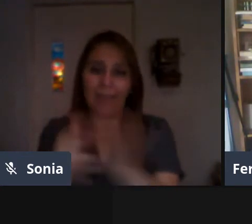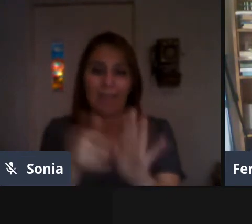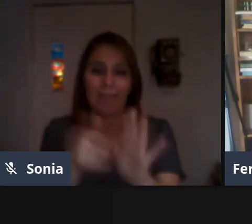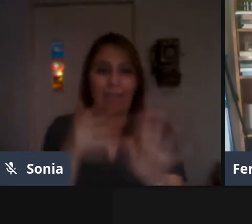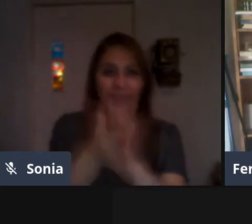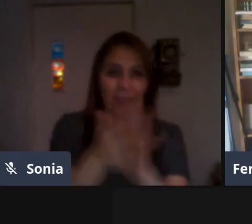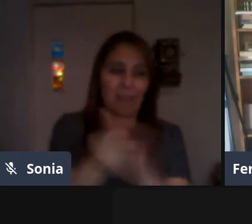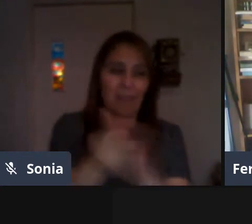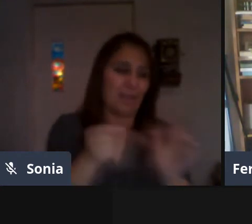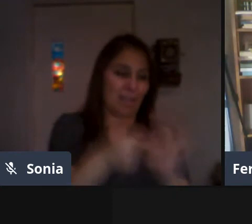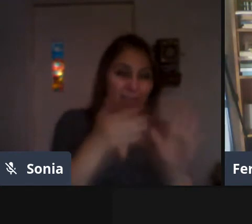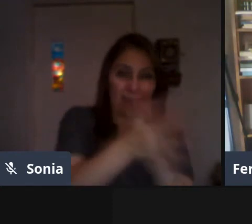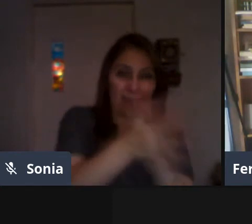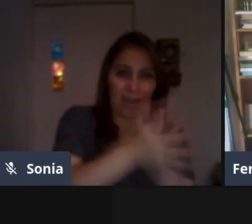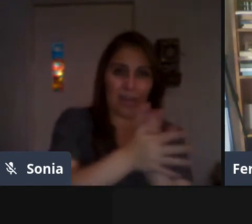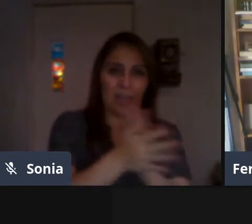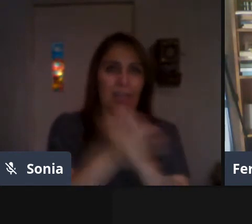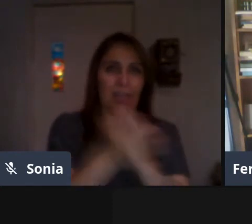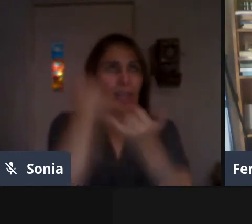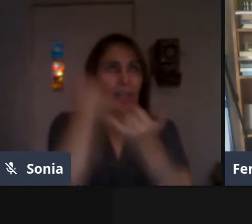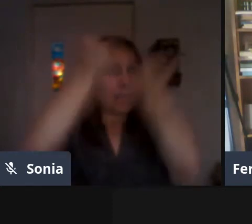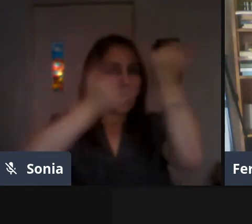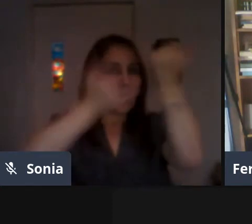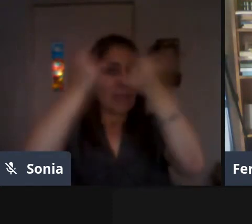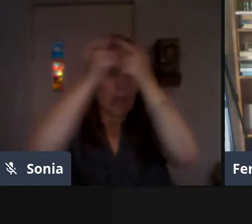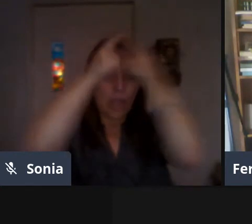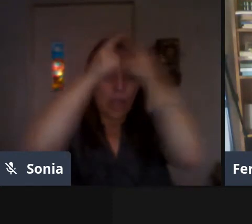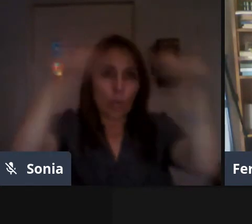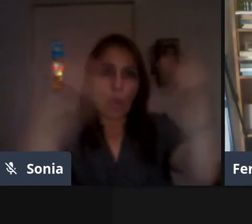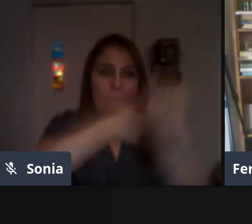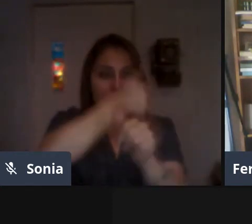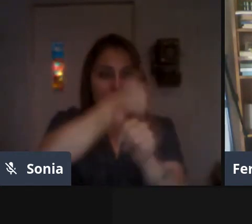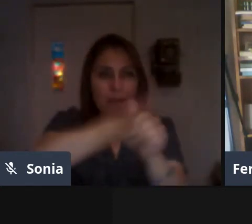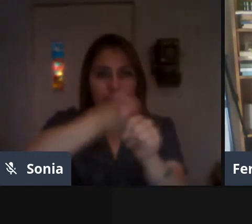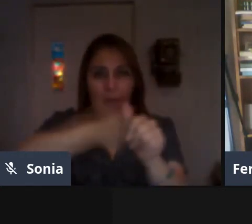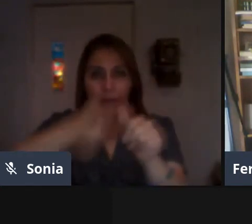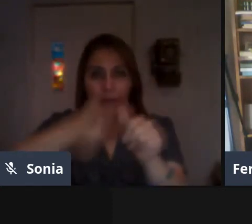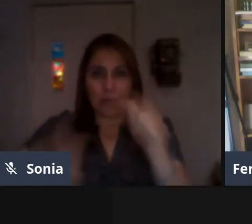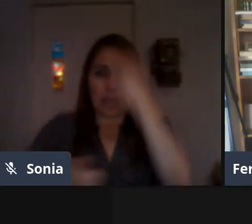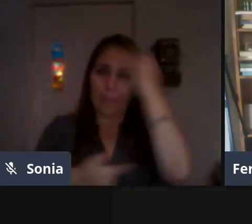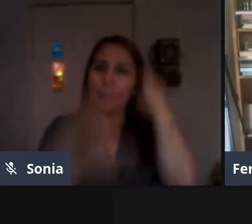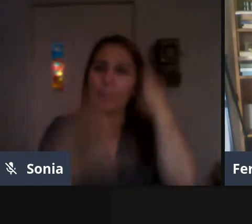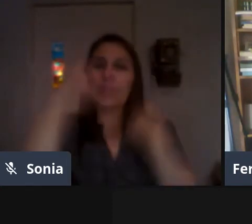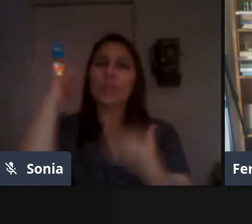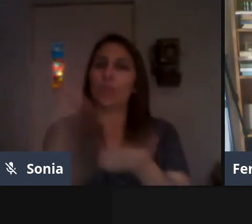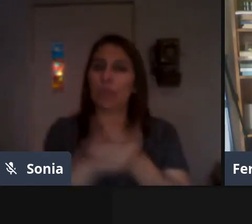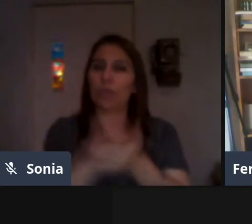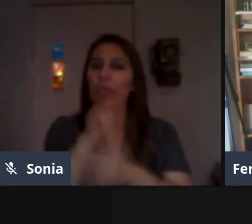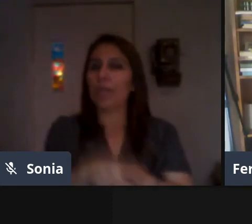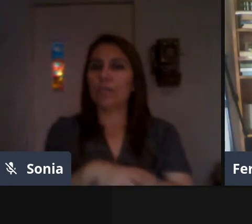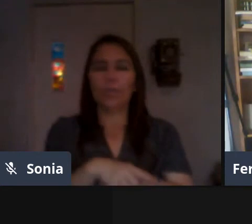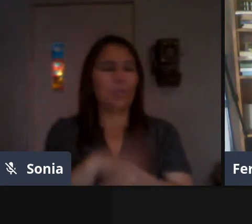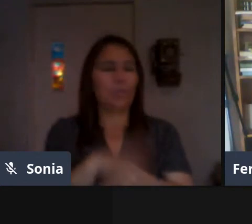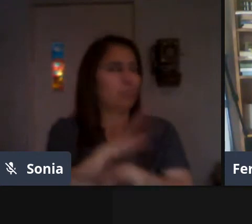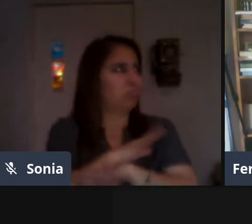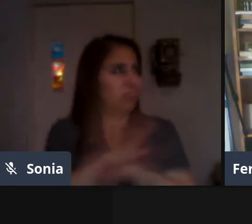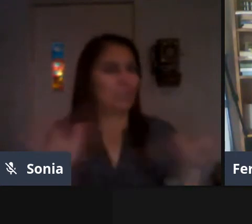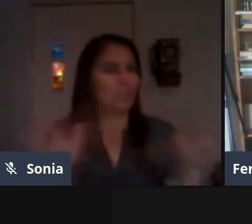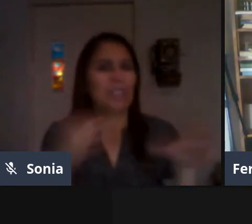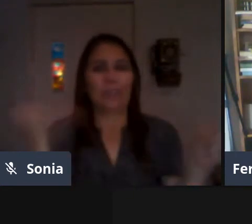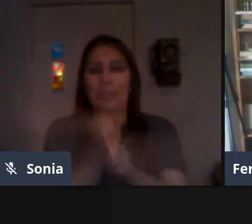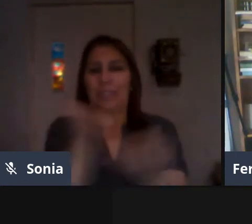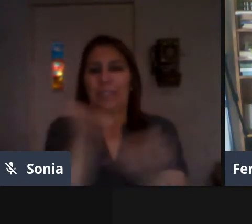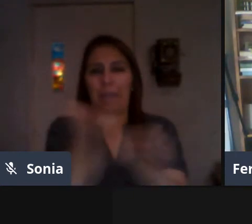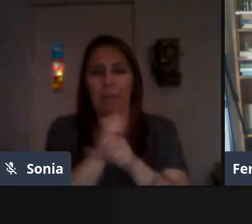una y me parece que soy eso es brutal eso es brutal digamos